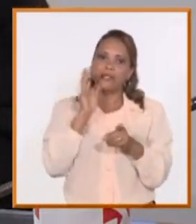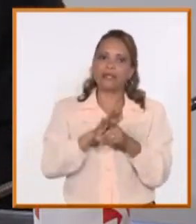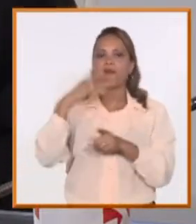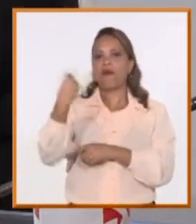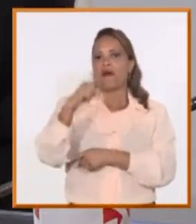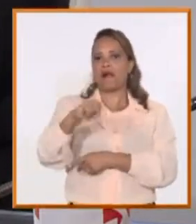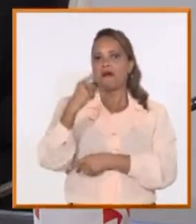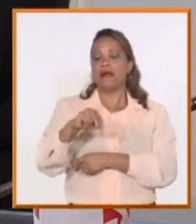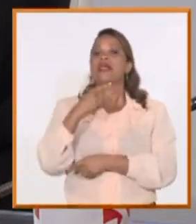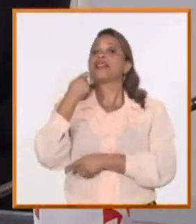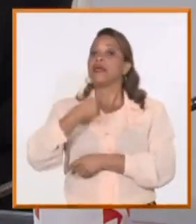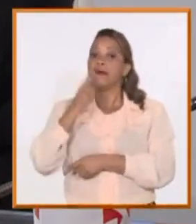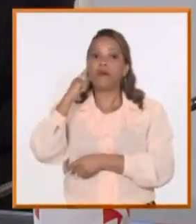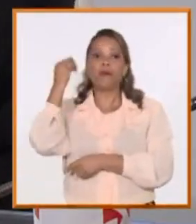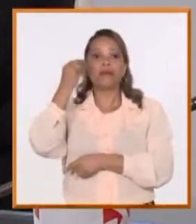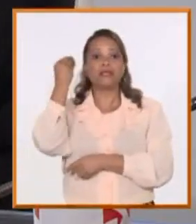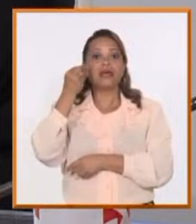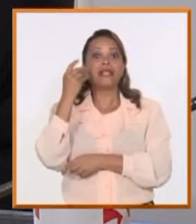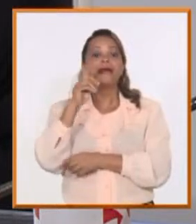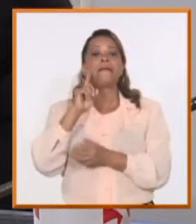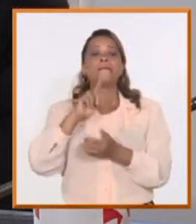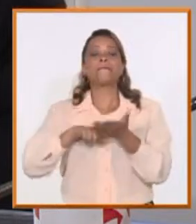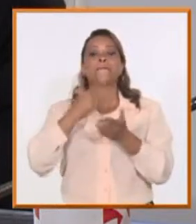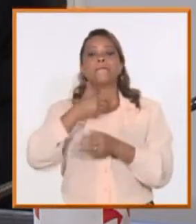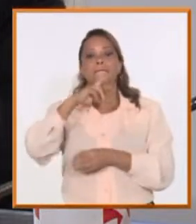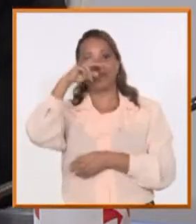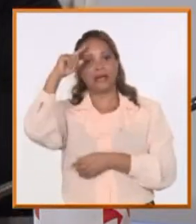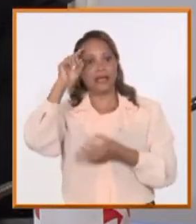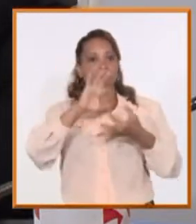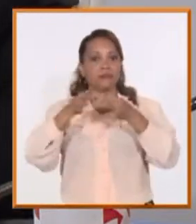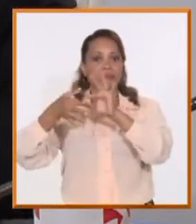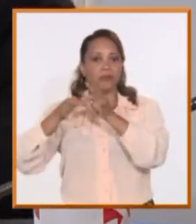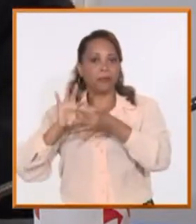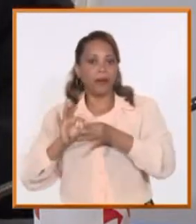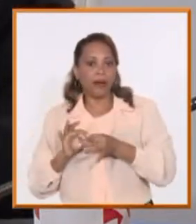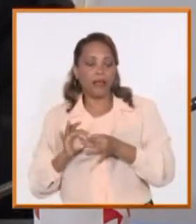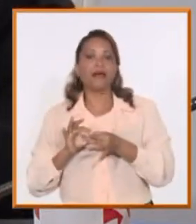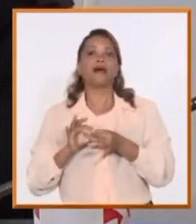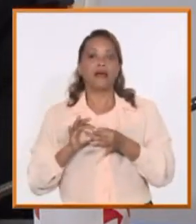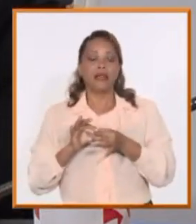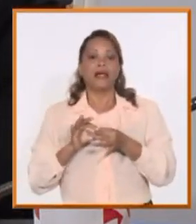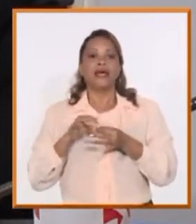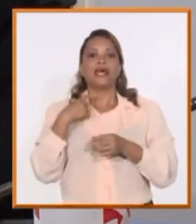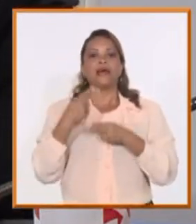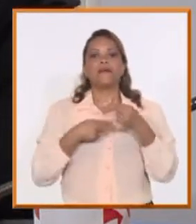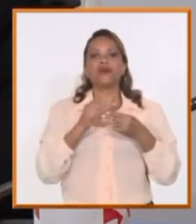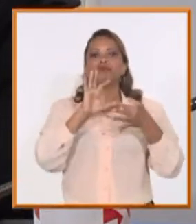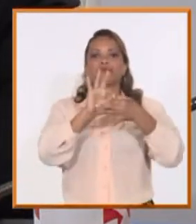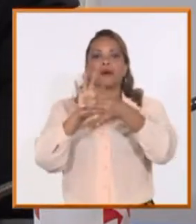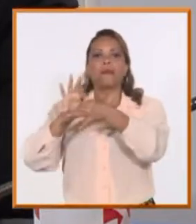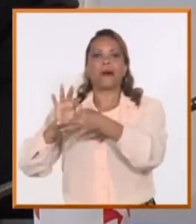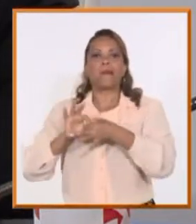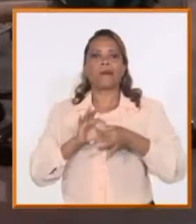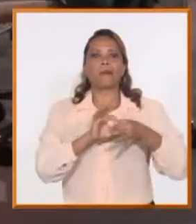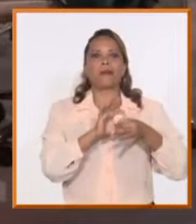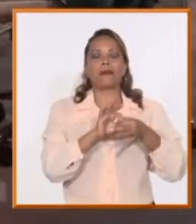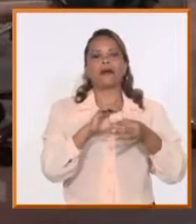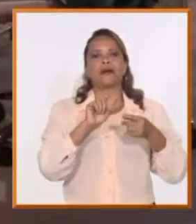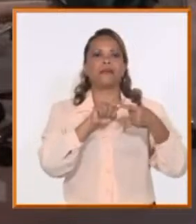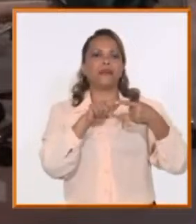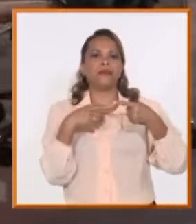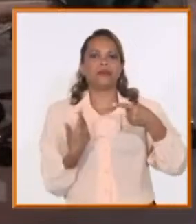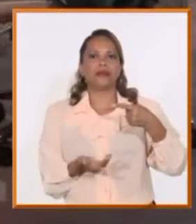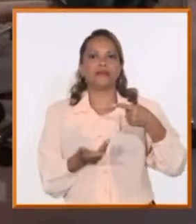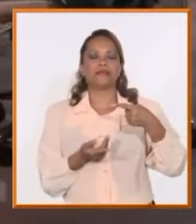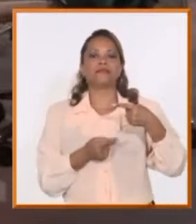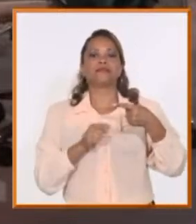porque hay que pensar en la Olimpiada de París. ¿Y qué están pensando en la Olimpiada? Ya nosotros hemos hecho las coordinaciones. Primeramente ahora,